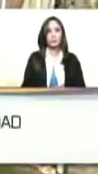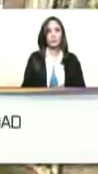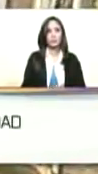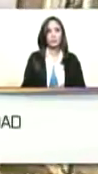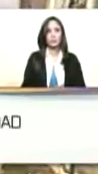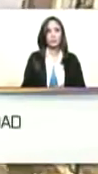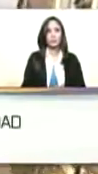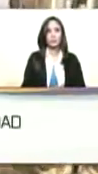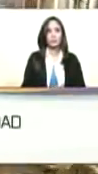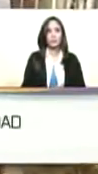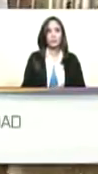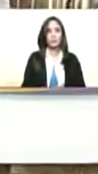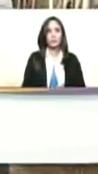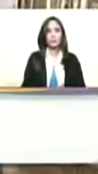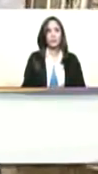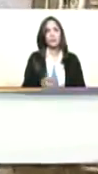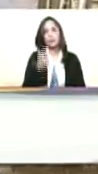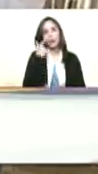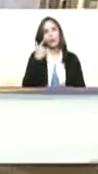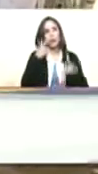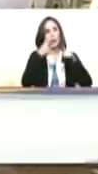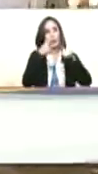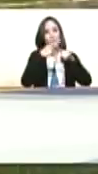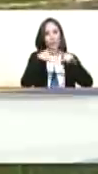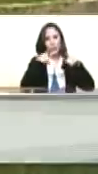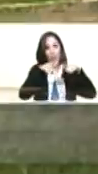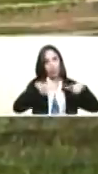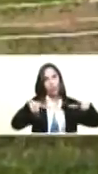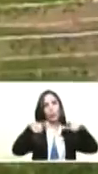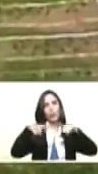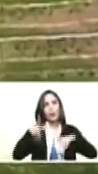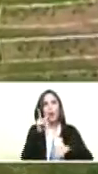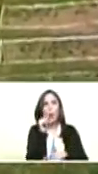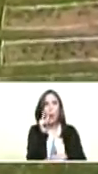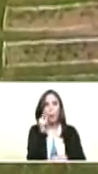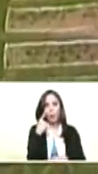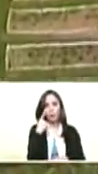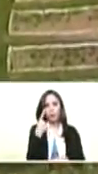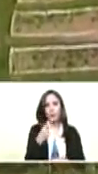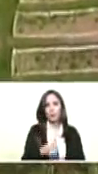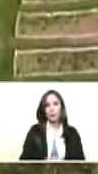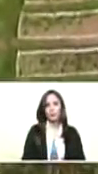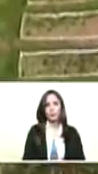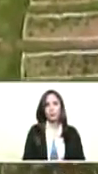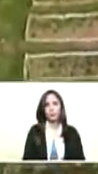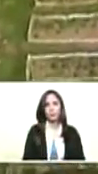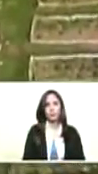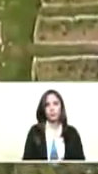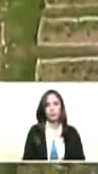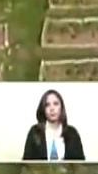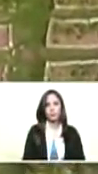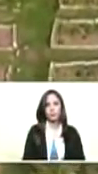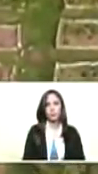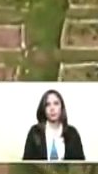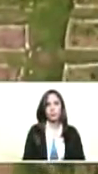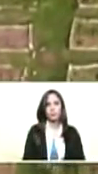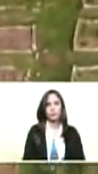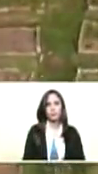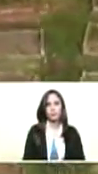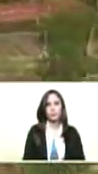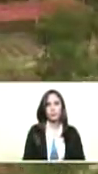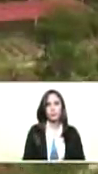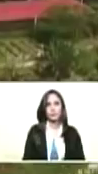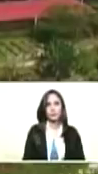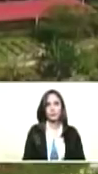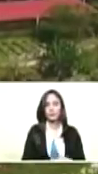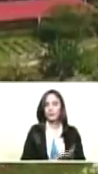Bueno, Freddy, continuamos. Bueno, presidente, aquí tenemos a mi lado izquierdo al compatriota Luis Medina para la exposición de lo que hacemos en la Feria El Campo Soberano.